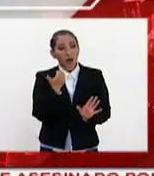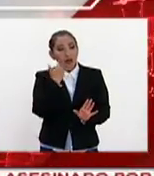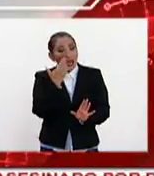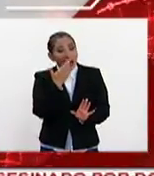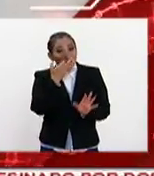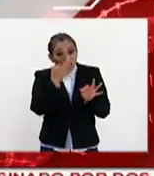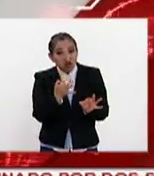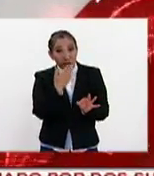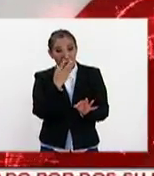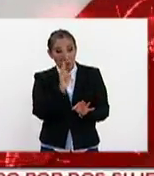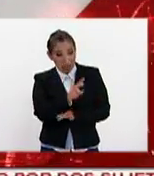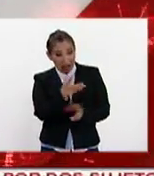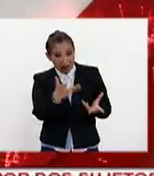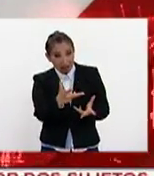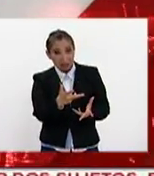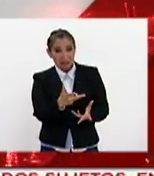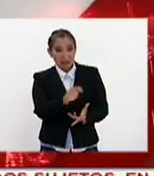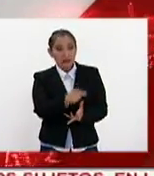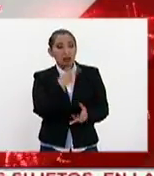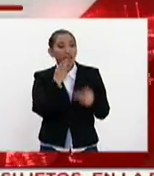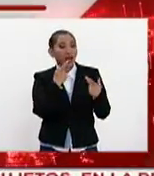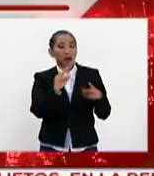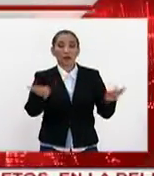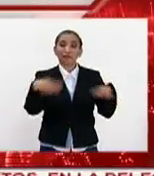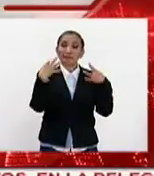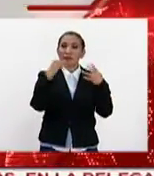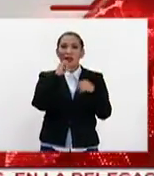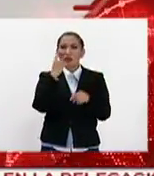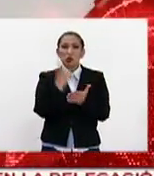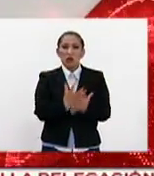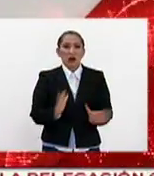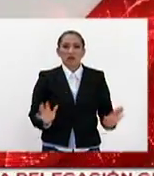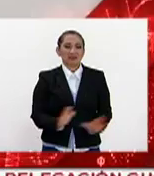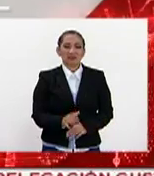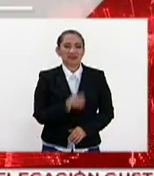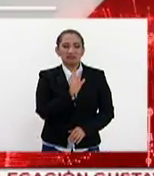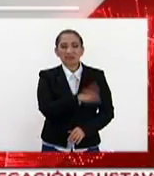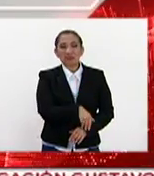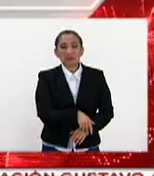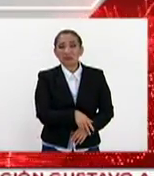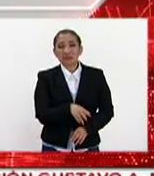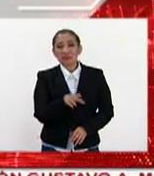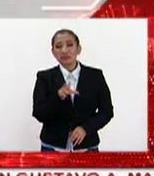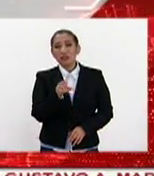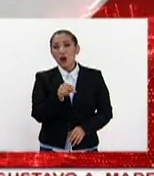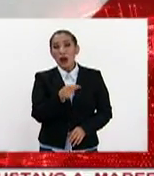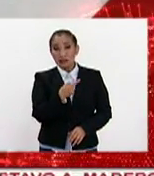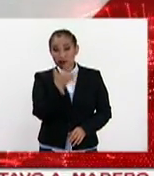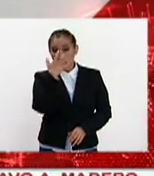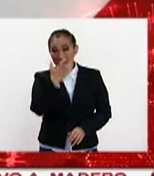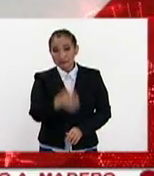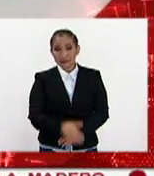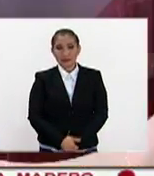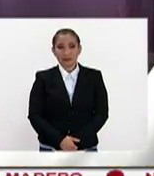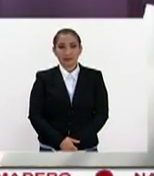intención real, es propagandístico, no es algo